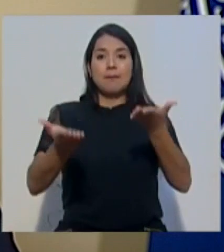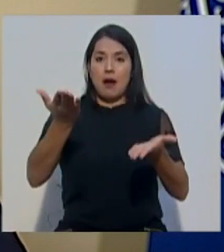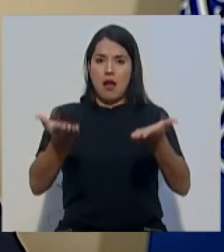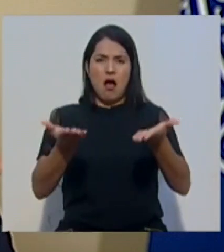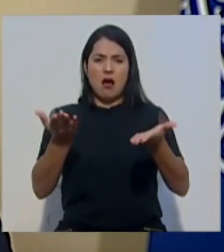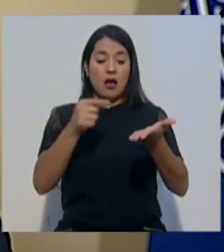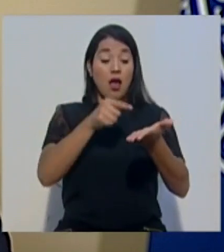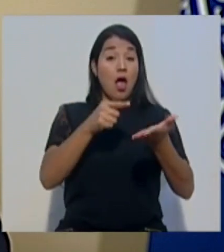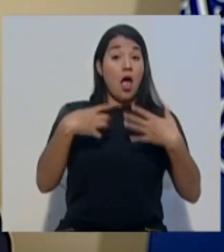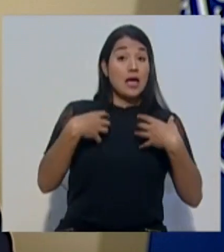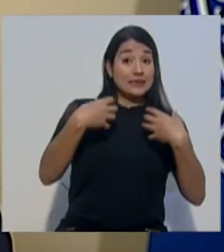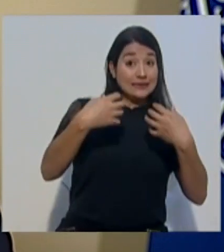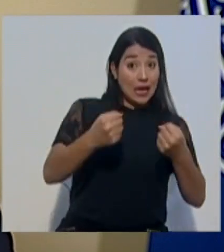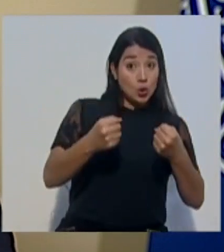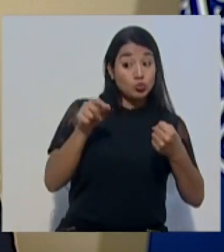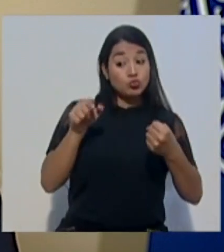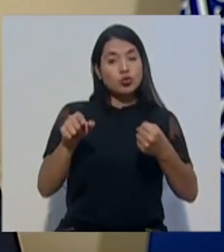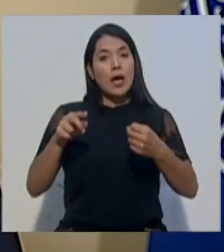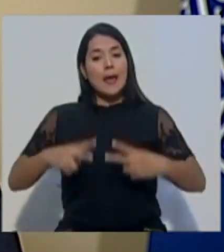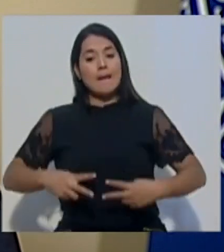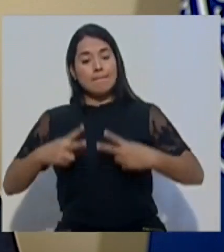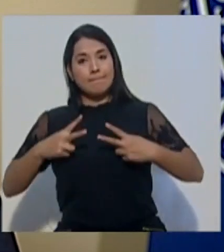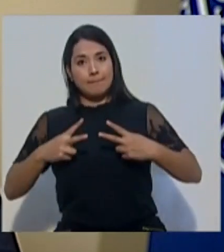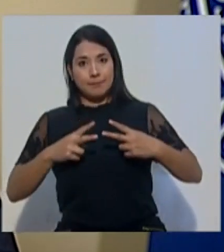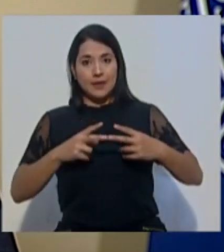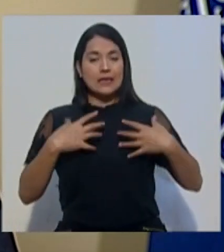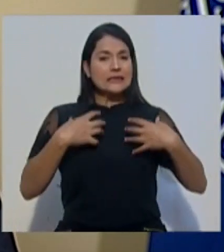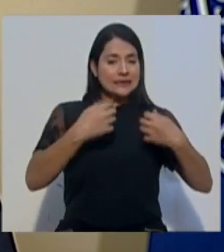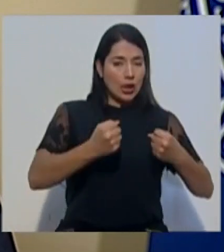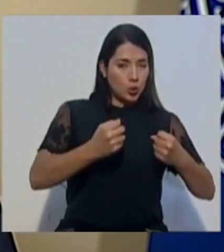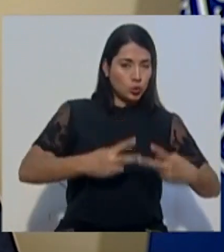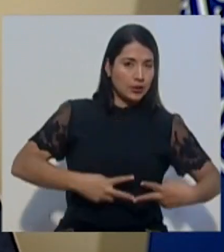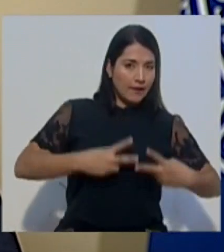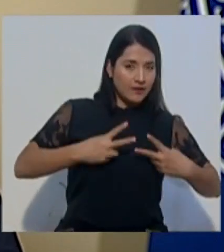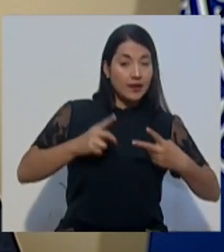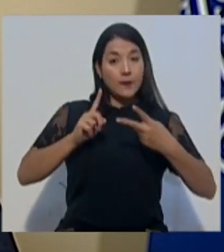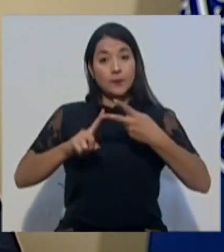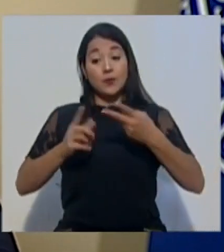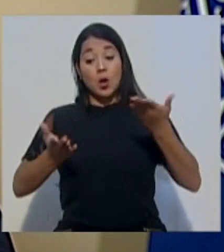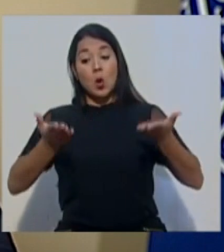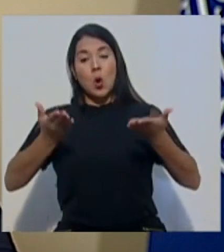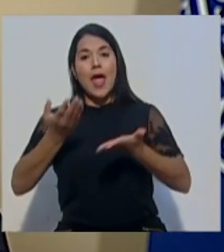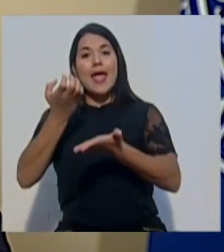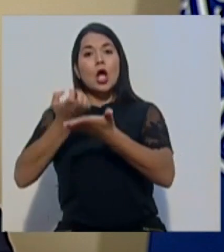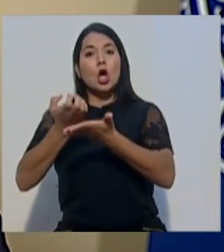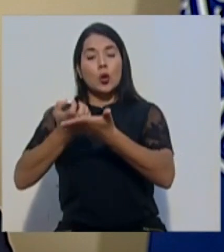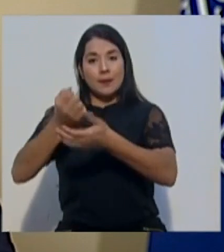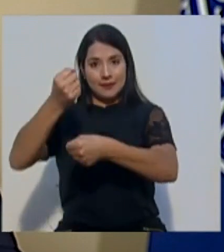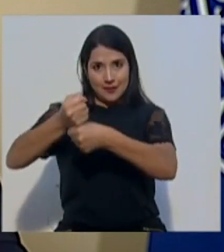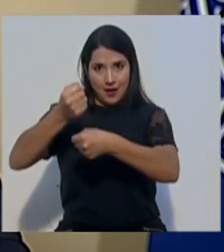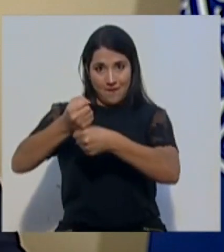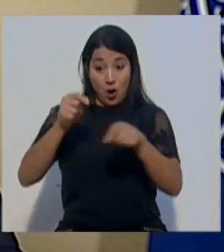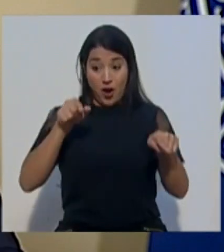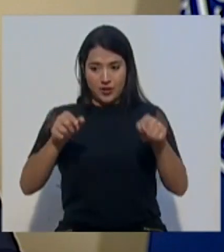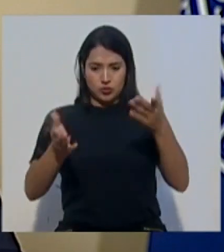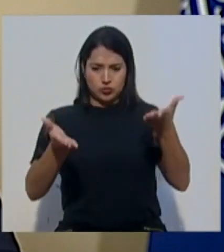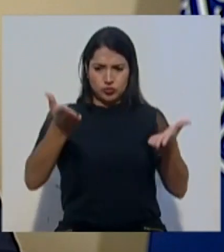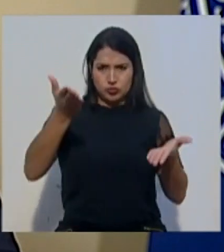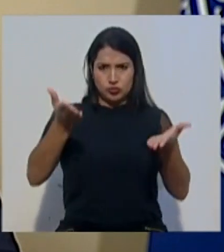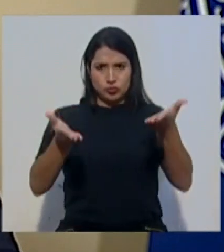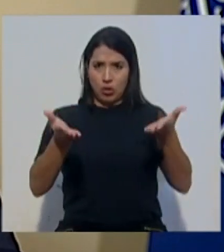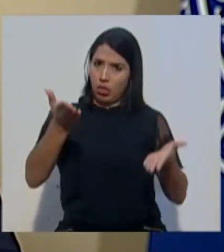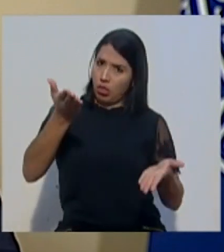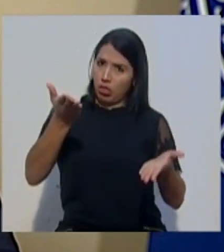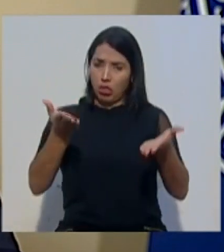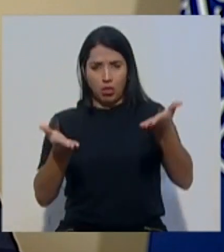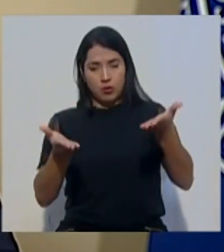salud y la vida de las personas y la economía y el empleo. Durante toda la pandemia hemos mantenido